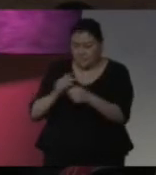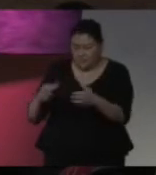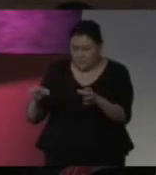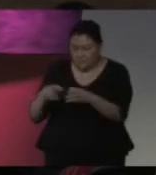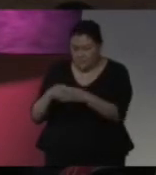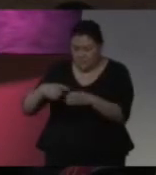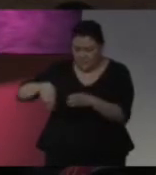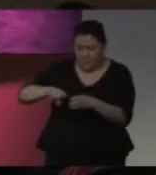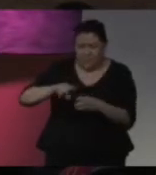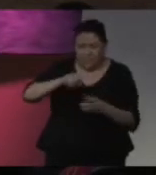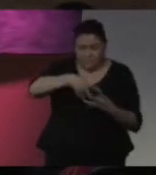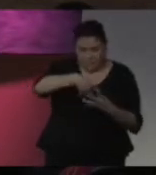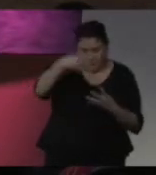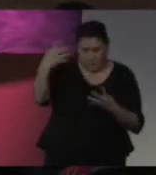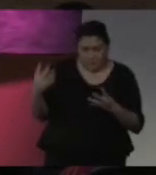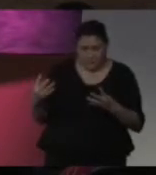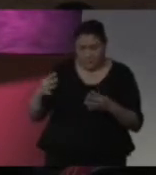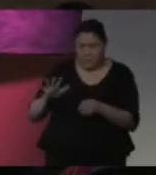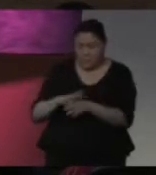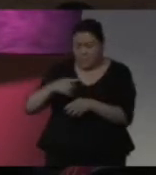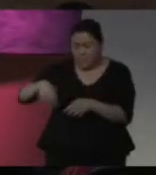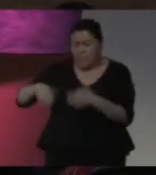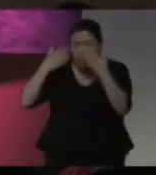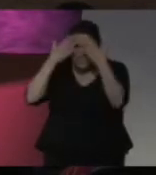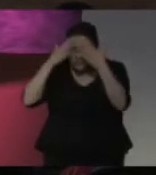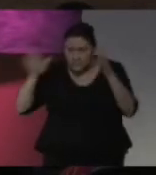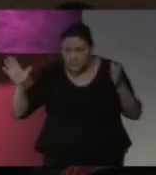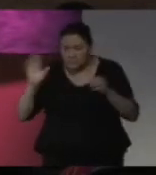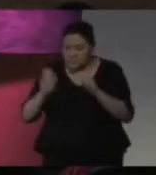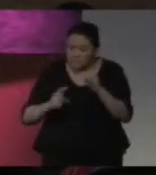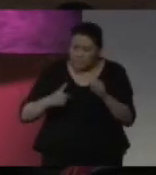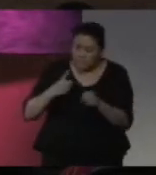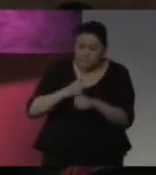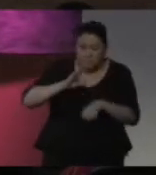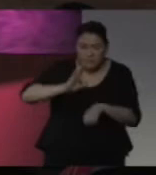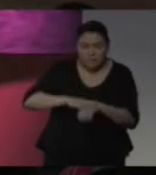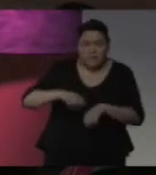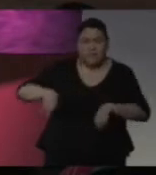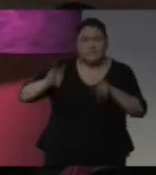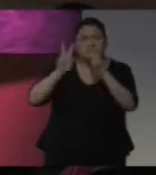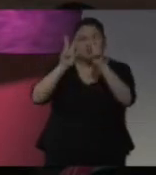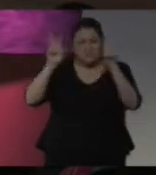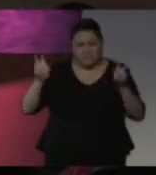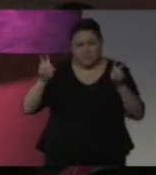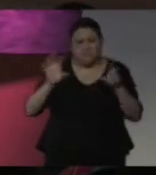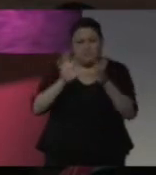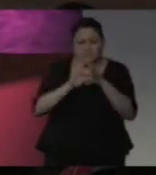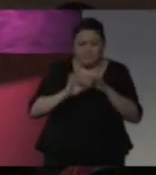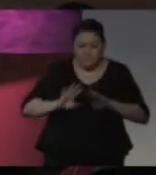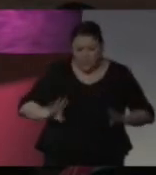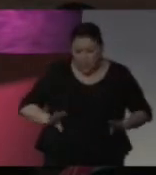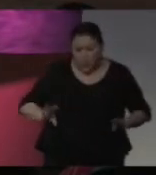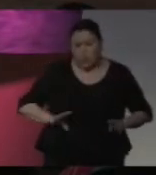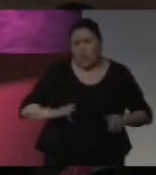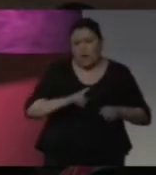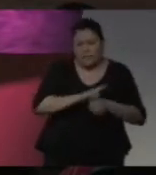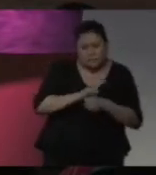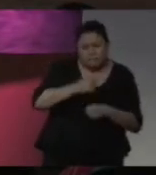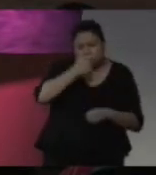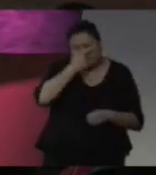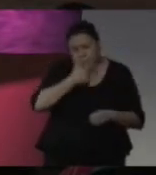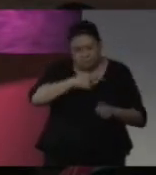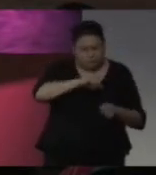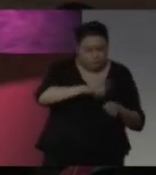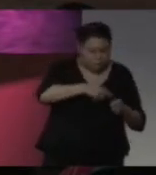Diversidades por su amplitud en la visión de este tema, ¿sí? De las diversidades, no solamente